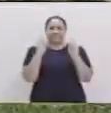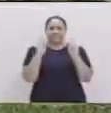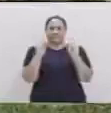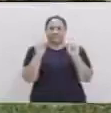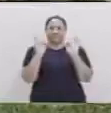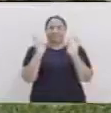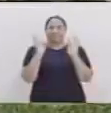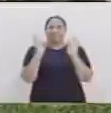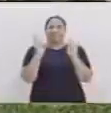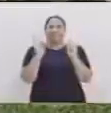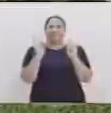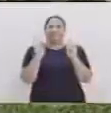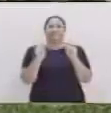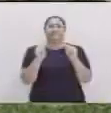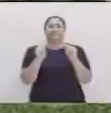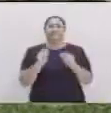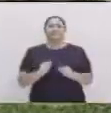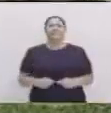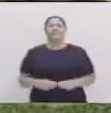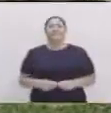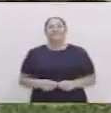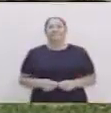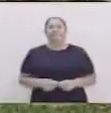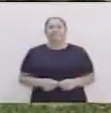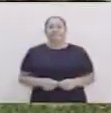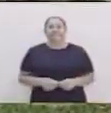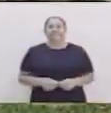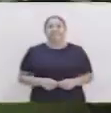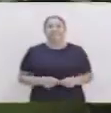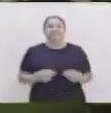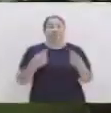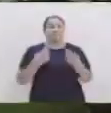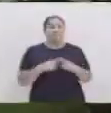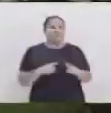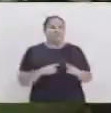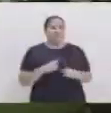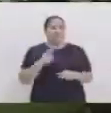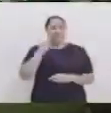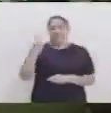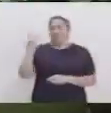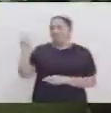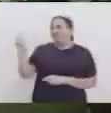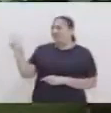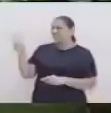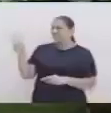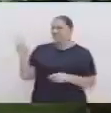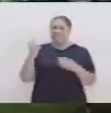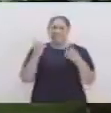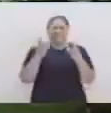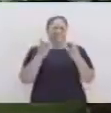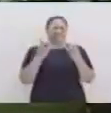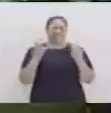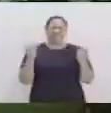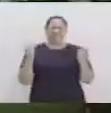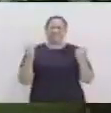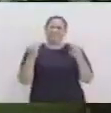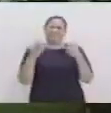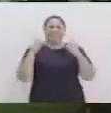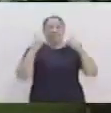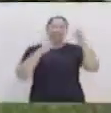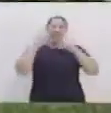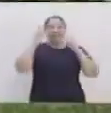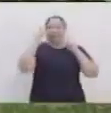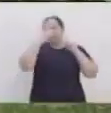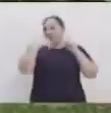índice, al mismo tiempo, pero enfrente de mi pecho y con una cara de un poco de desagrado, ensuciar.